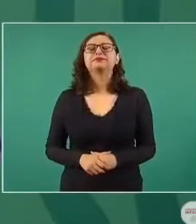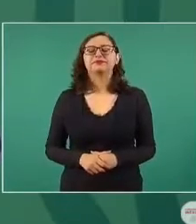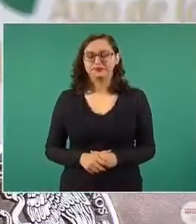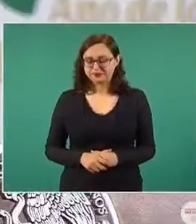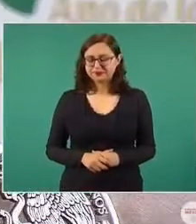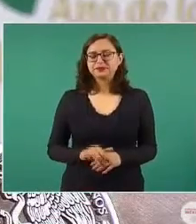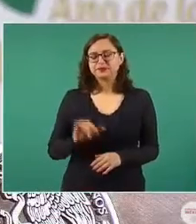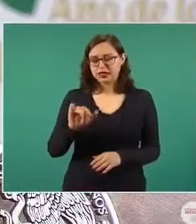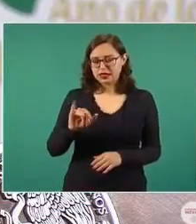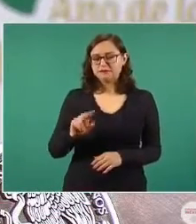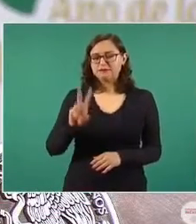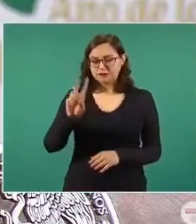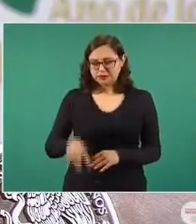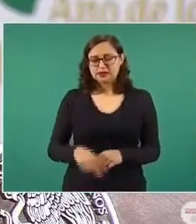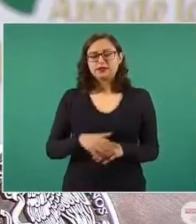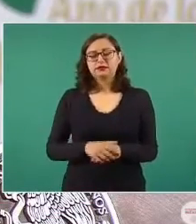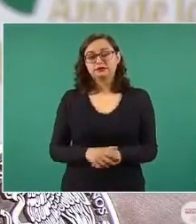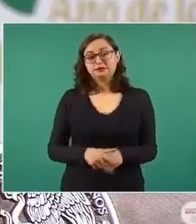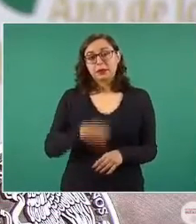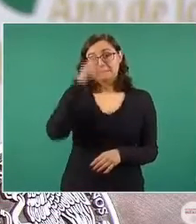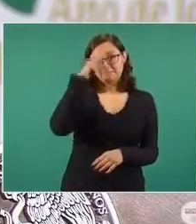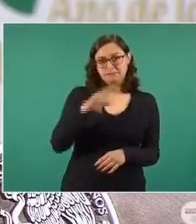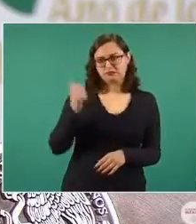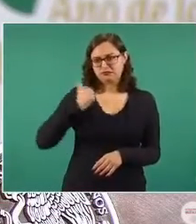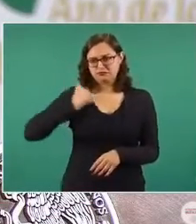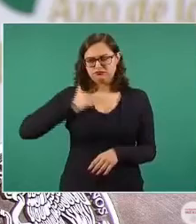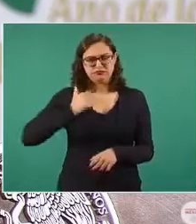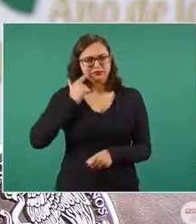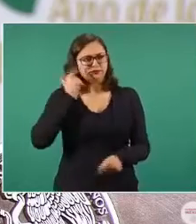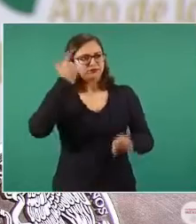Primero fue México y luego se sumó Canadá,